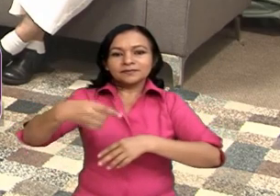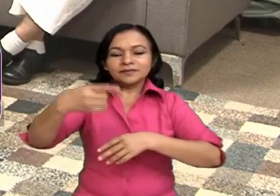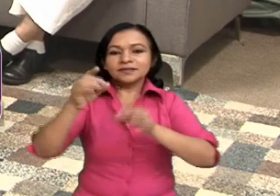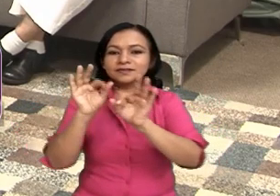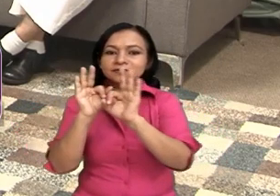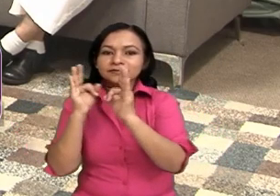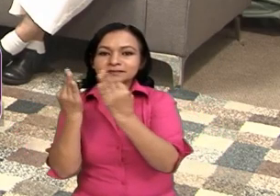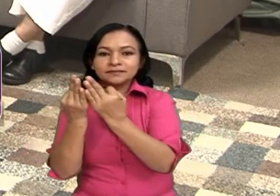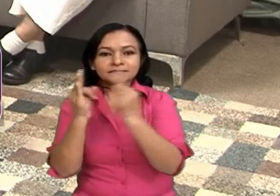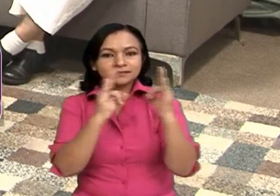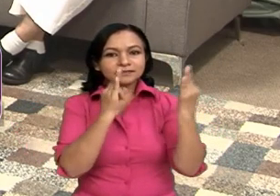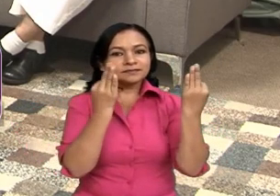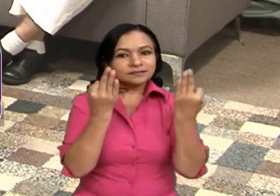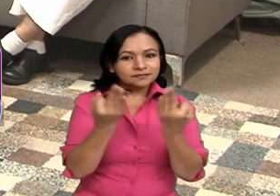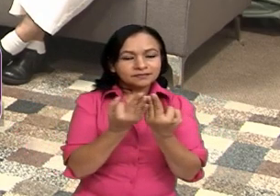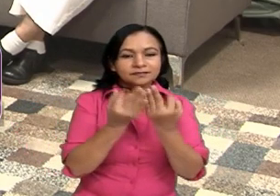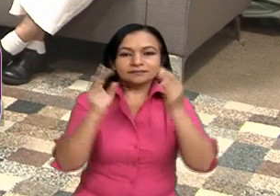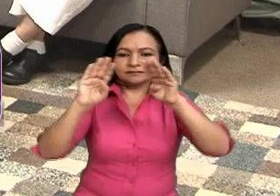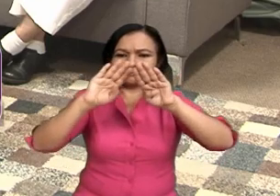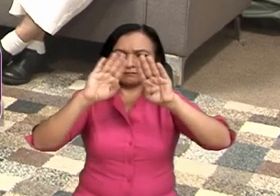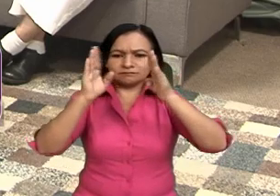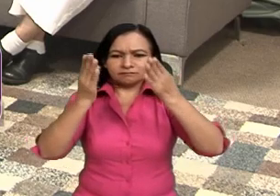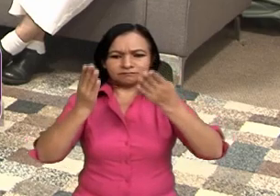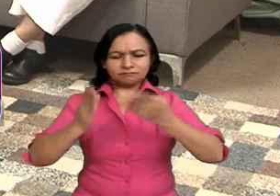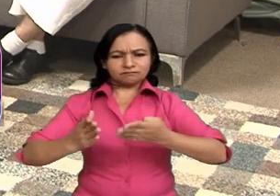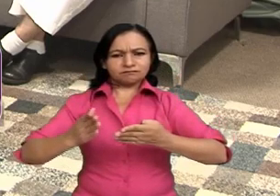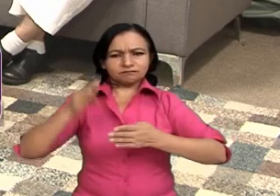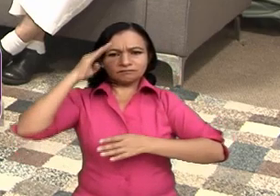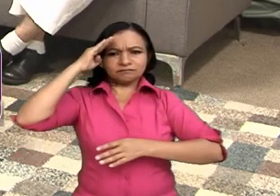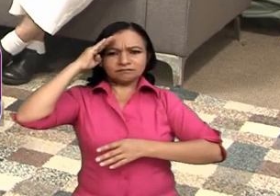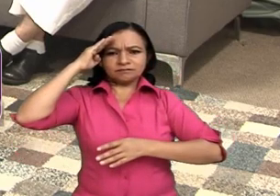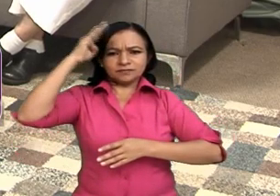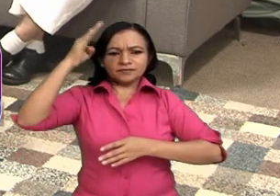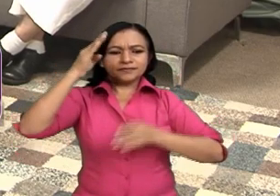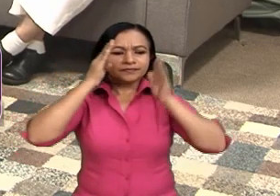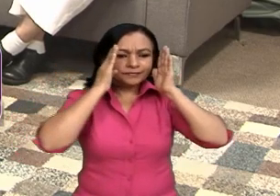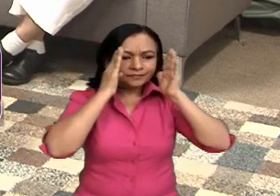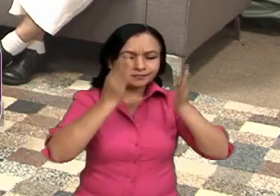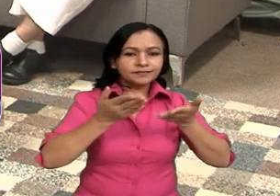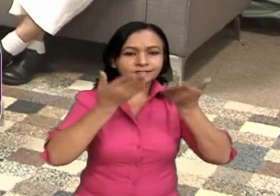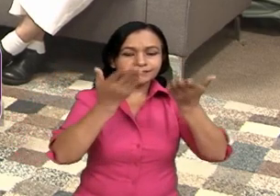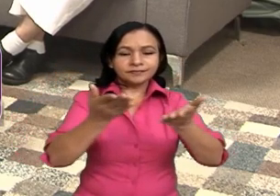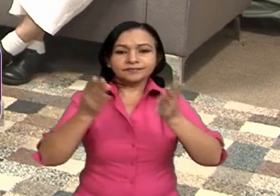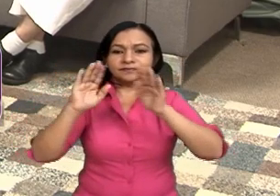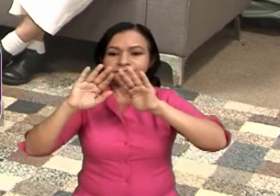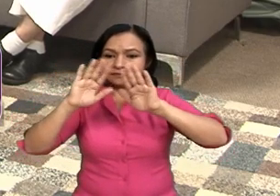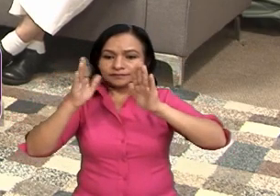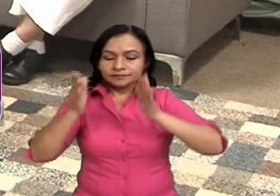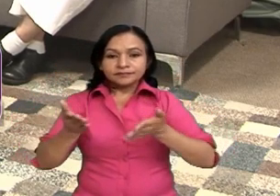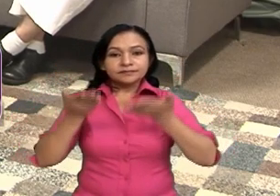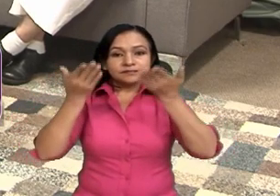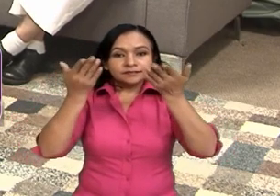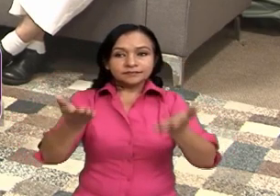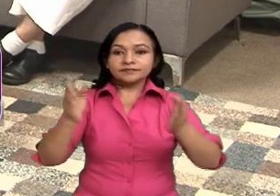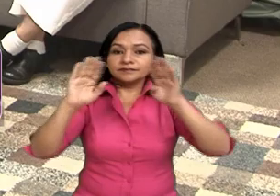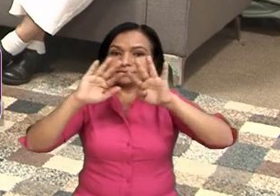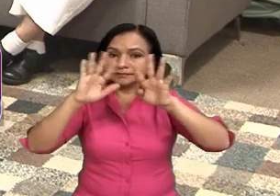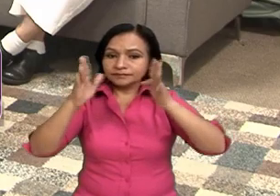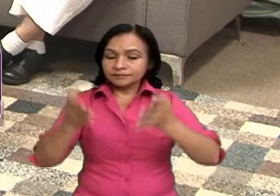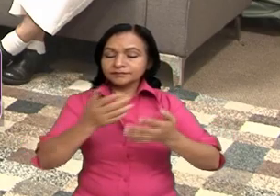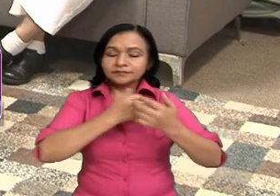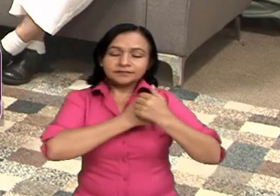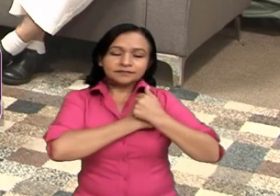familia están las mujeres al frente sirviendo también, porque tenemos ese otro rol, mujeres servidoras, mujeres que tenemos que mostrar ese